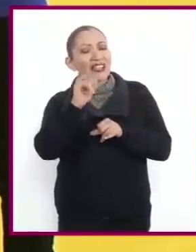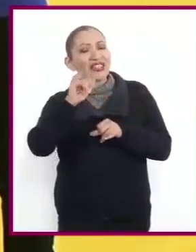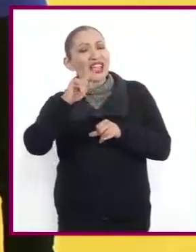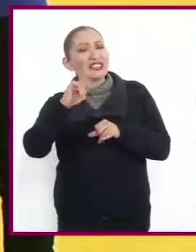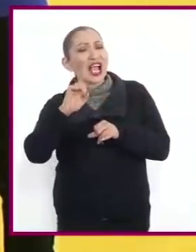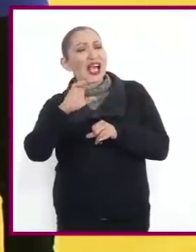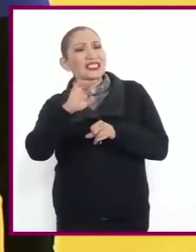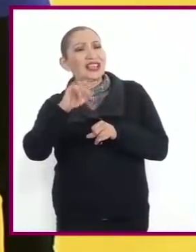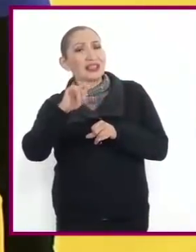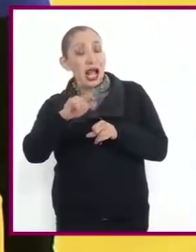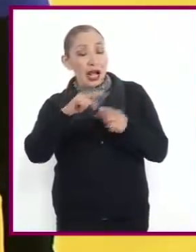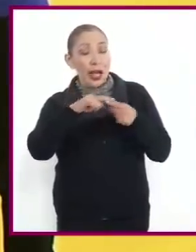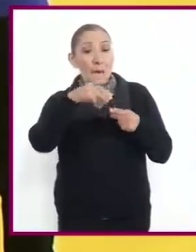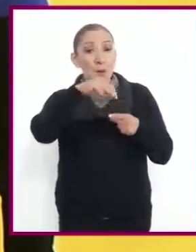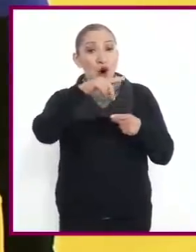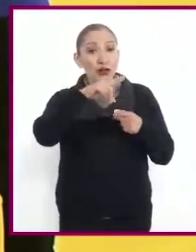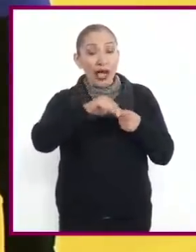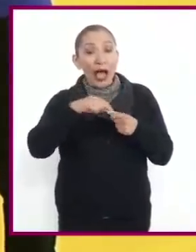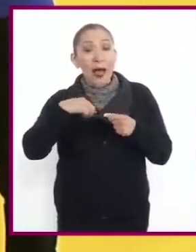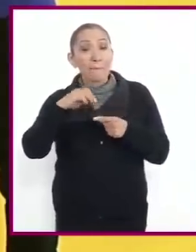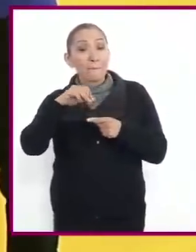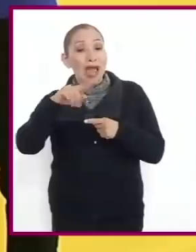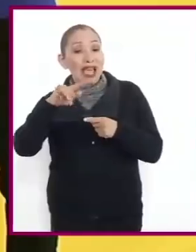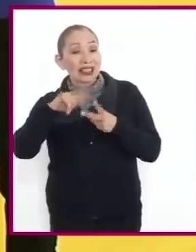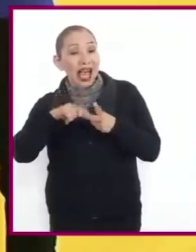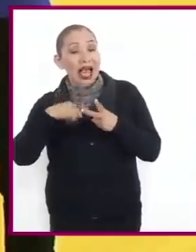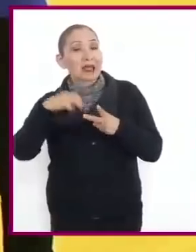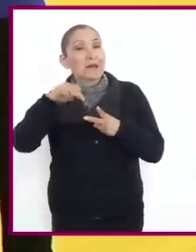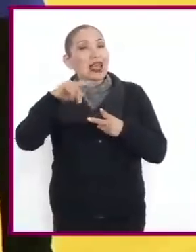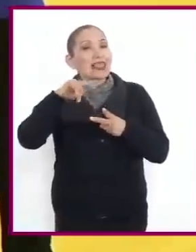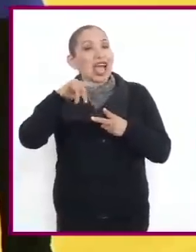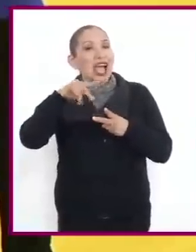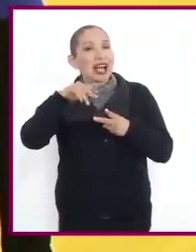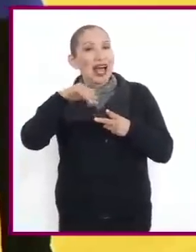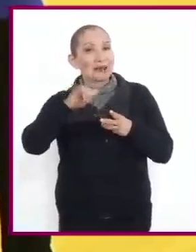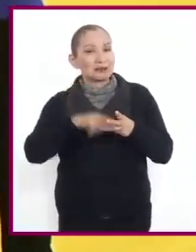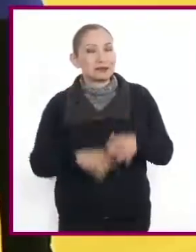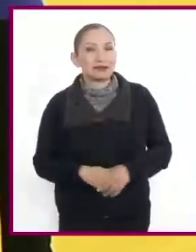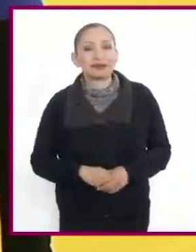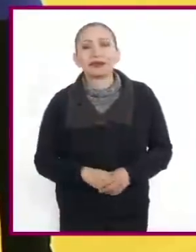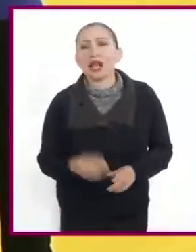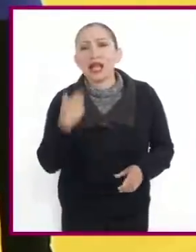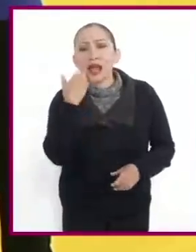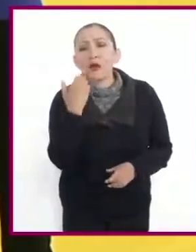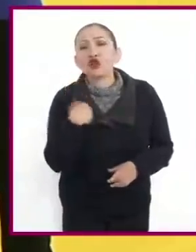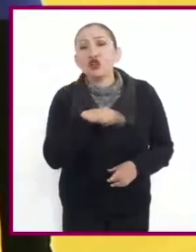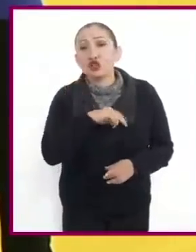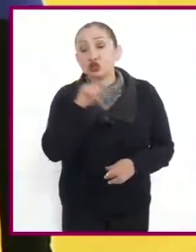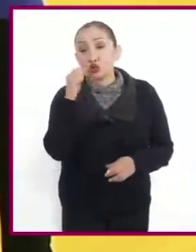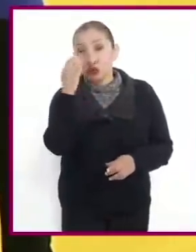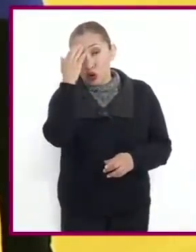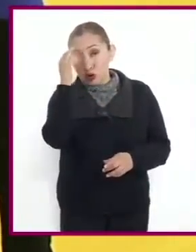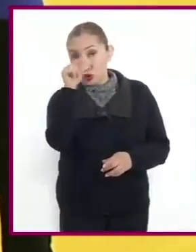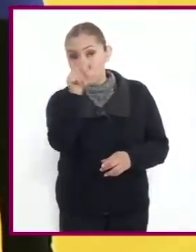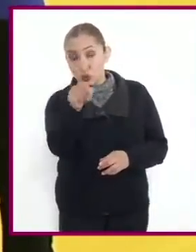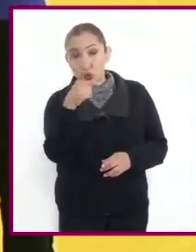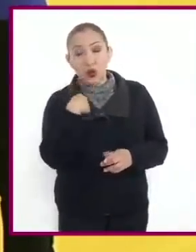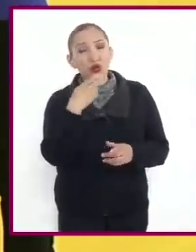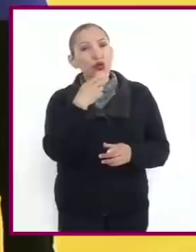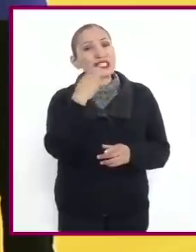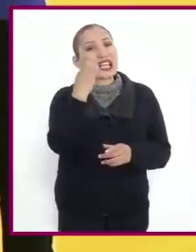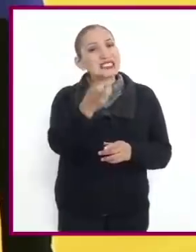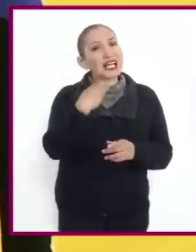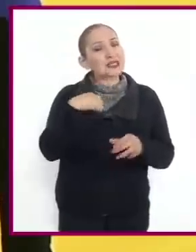decir, moda, media aritmética y mediana. La intención es que ustedes conozcan y utilicen